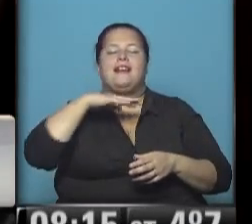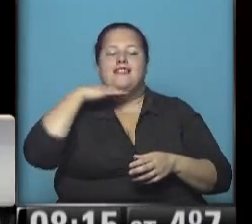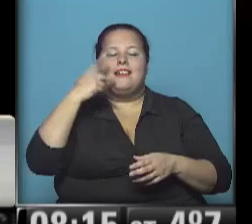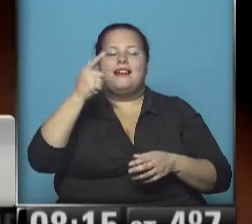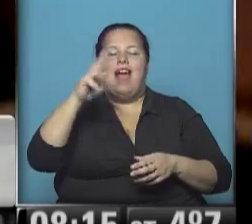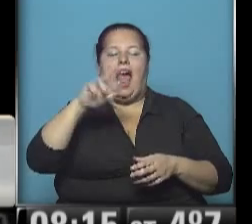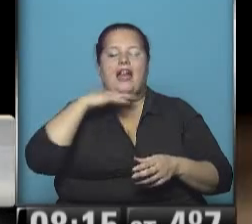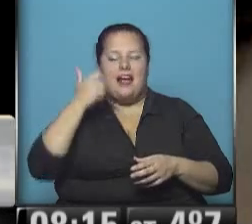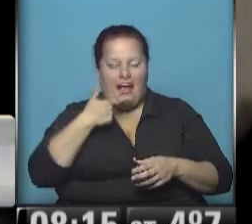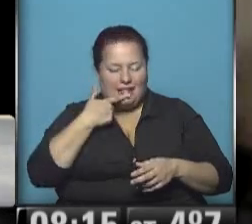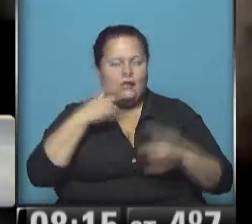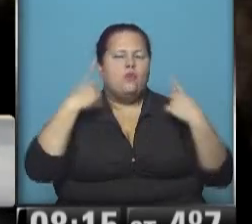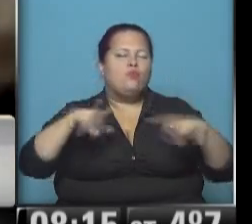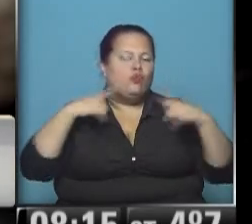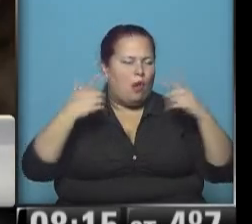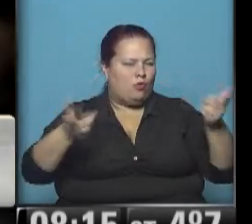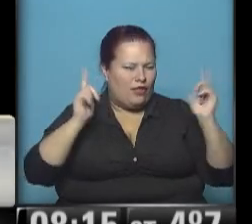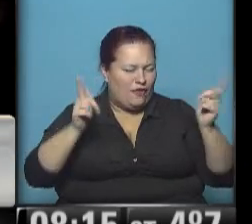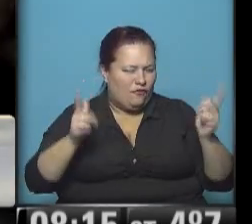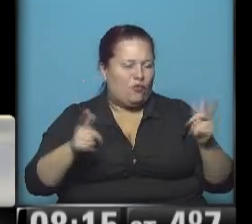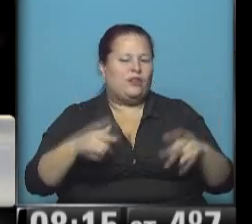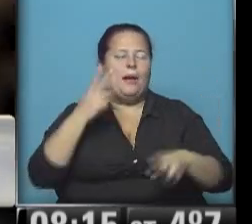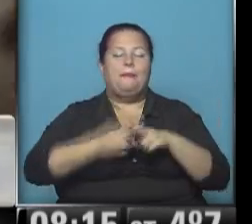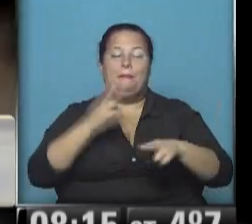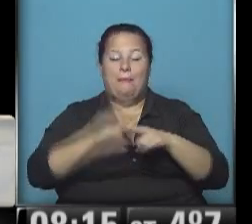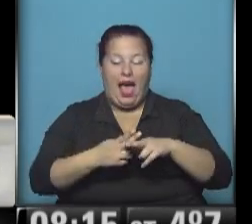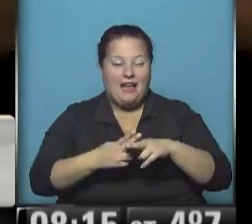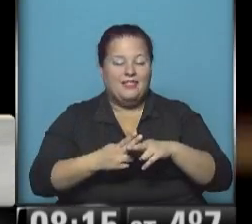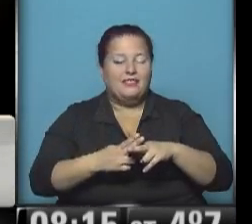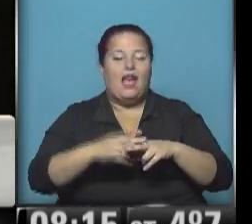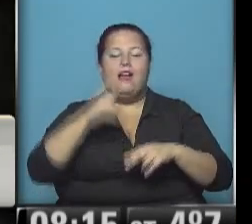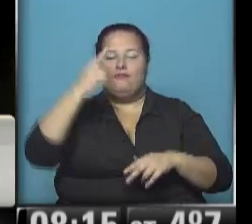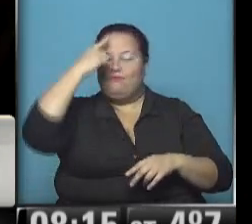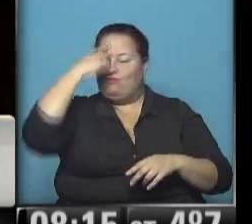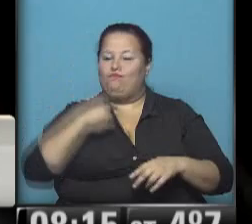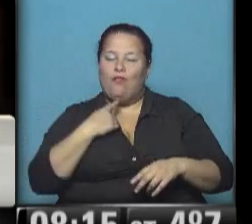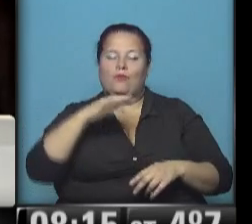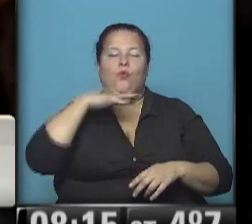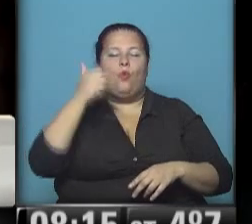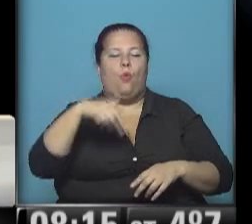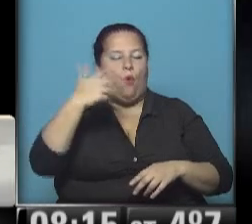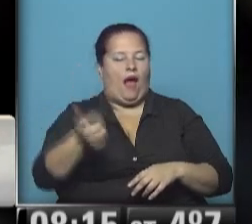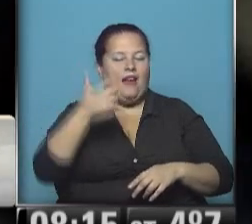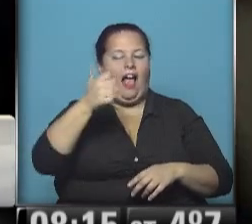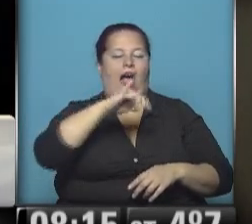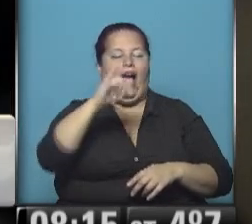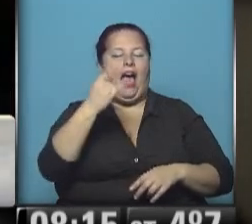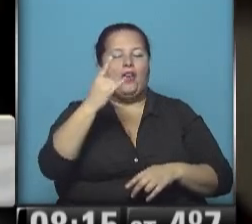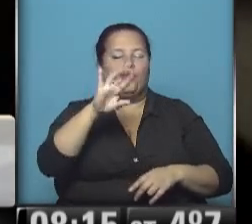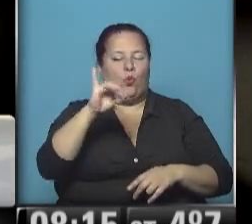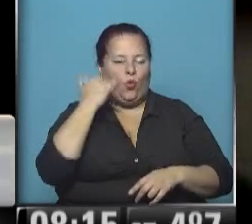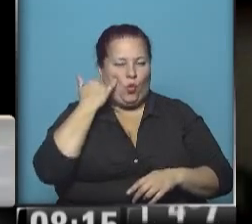tenés mucha música para disfrutar en la plaza donde está emplazado el monumento a Juana Azurduy.